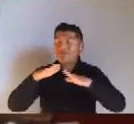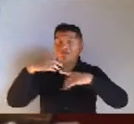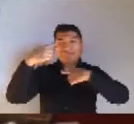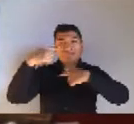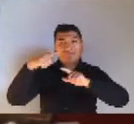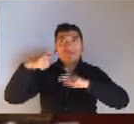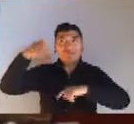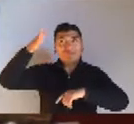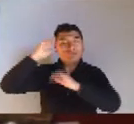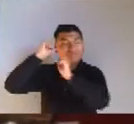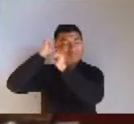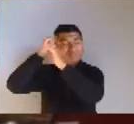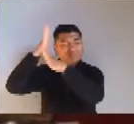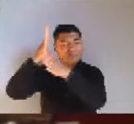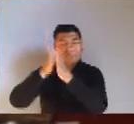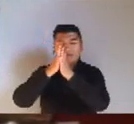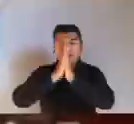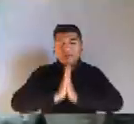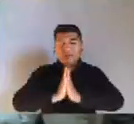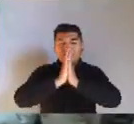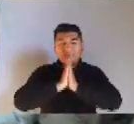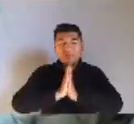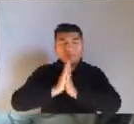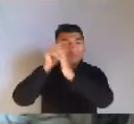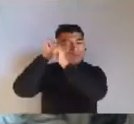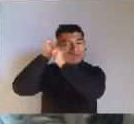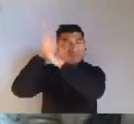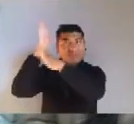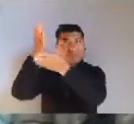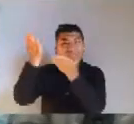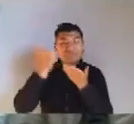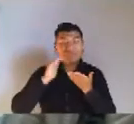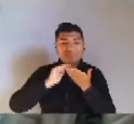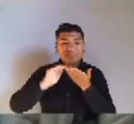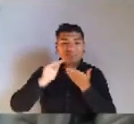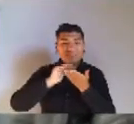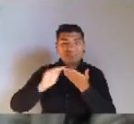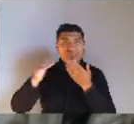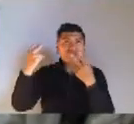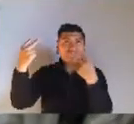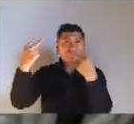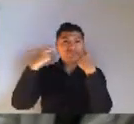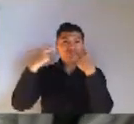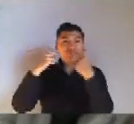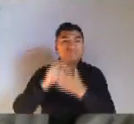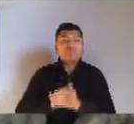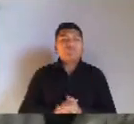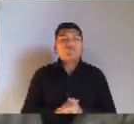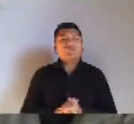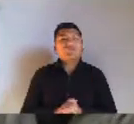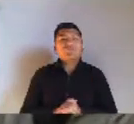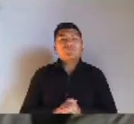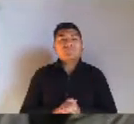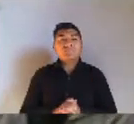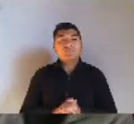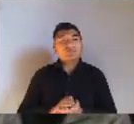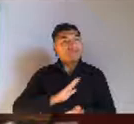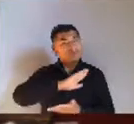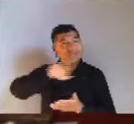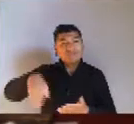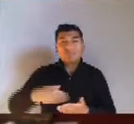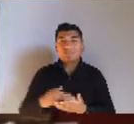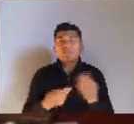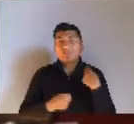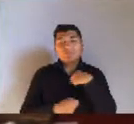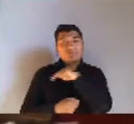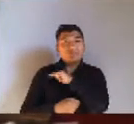de Dios Padre. Oremos. Padre misericordioso, óyenos. Por todos